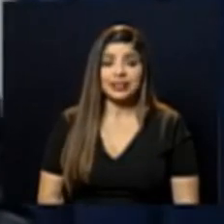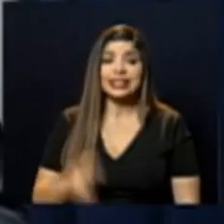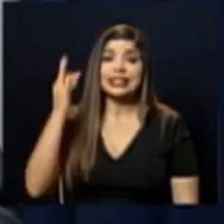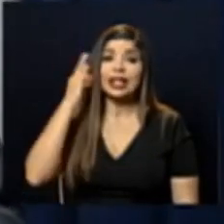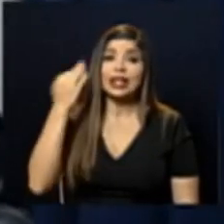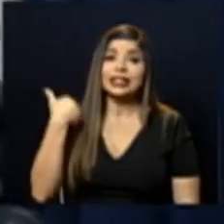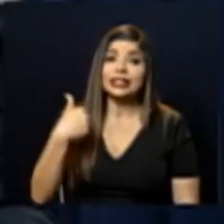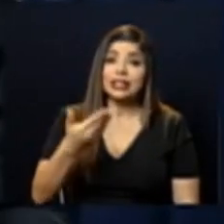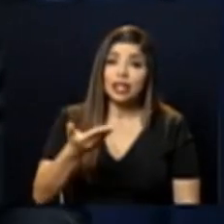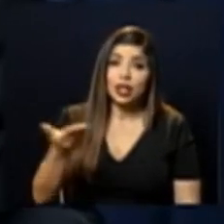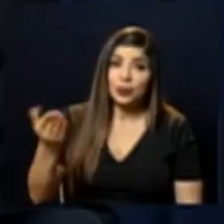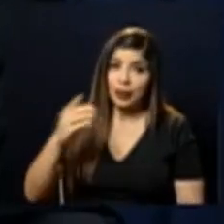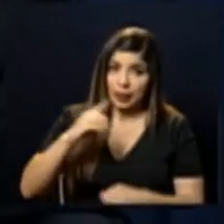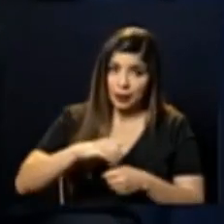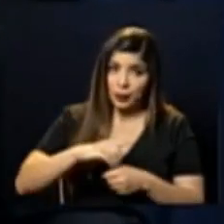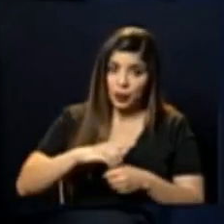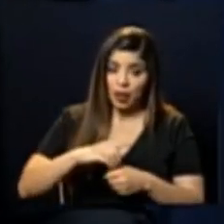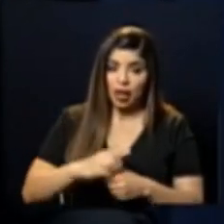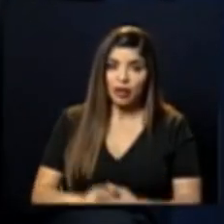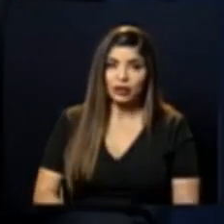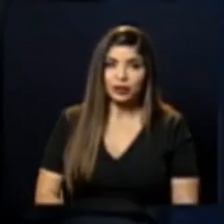Señoras y señores diputados,